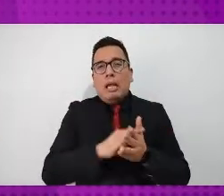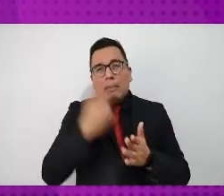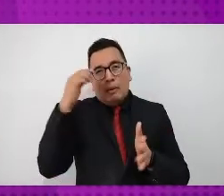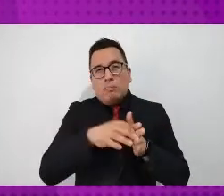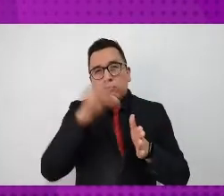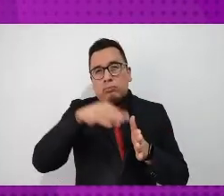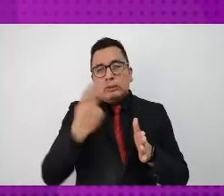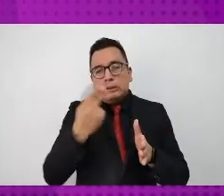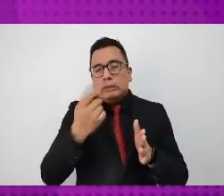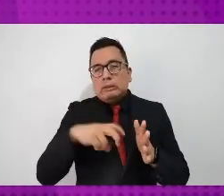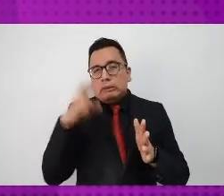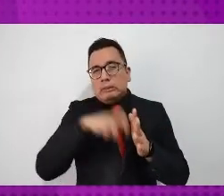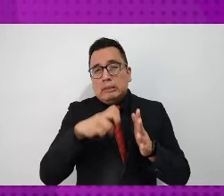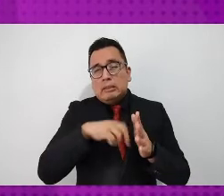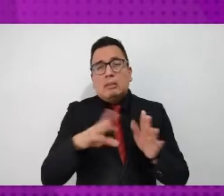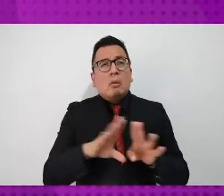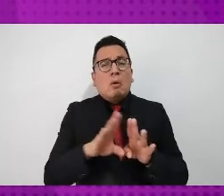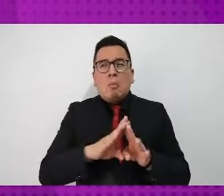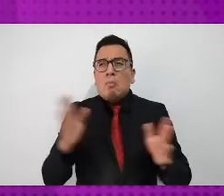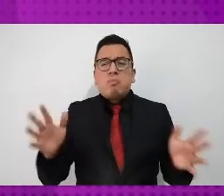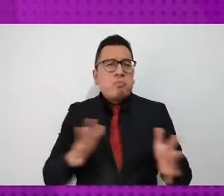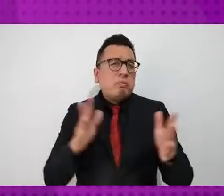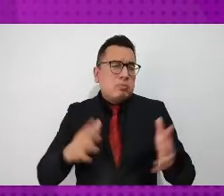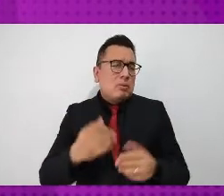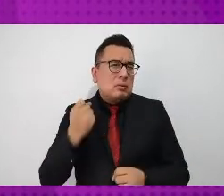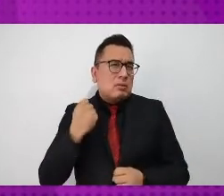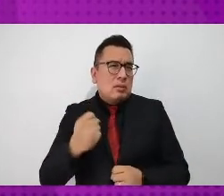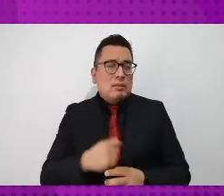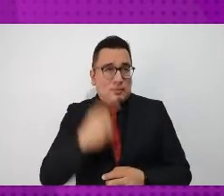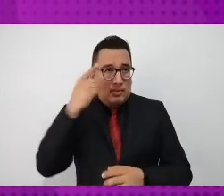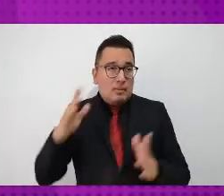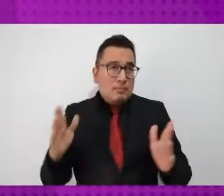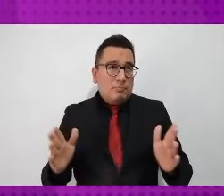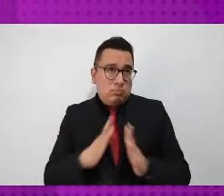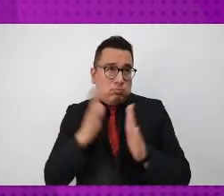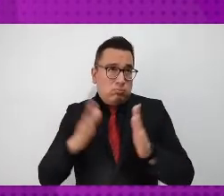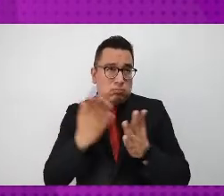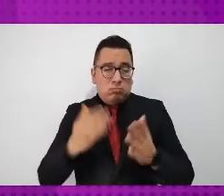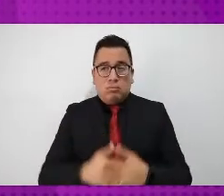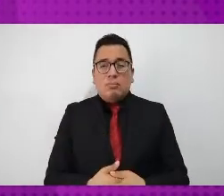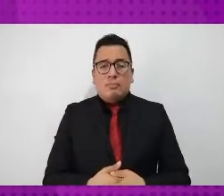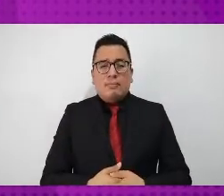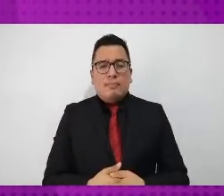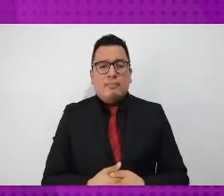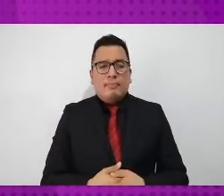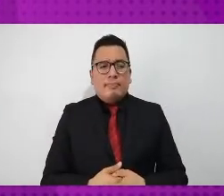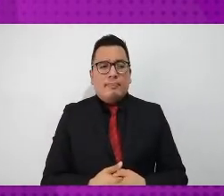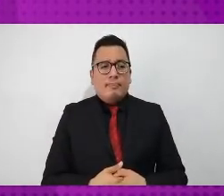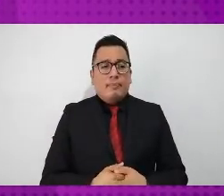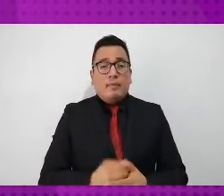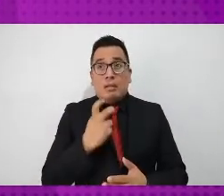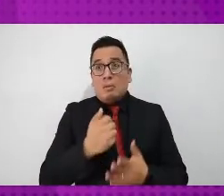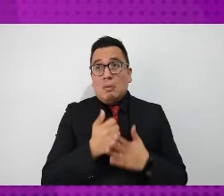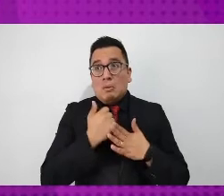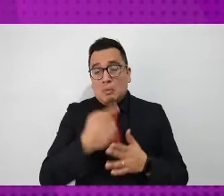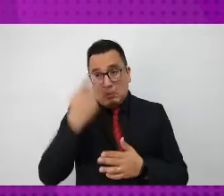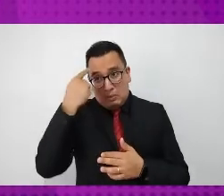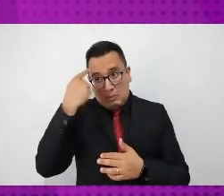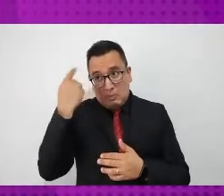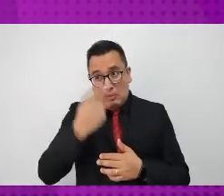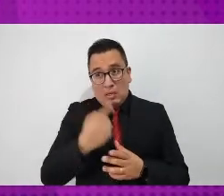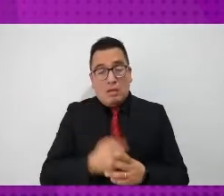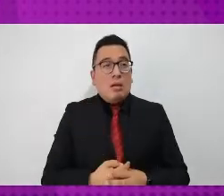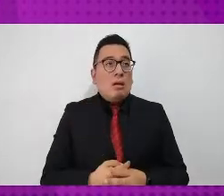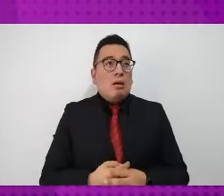fortalecer la participación de la ciudadanía en los procesos electorales y que además esto de pie para